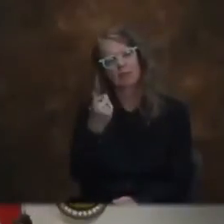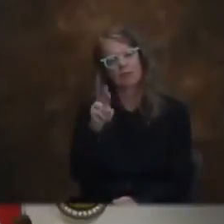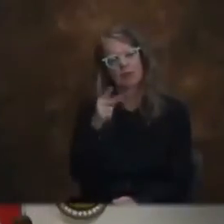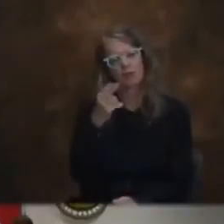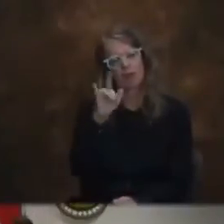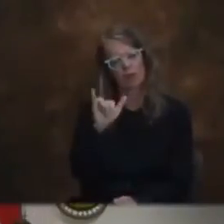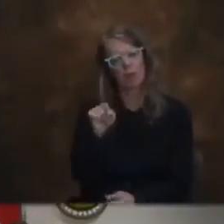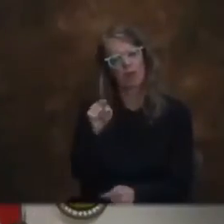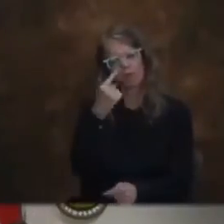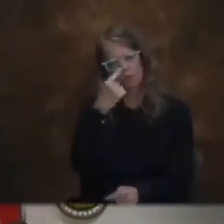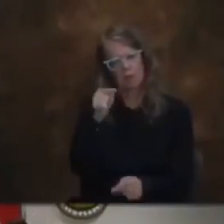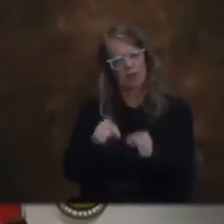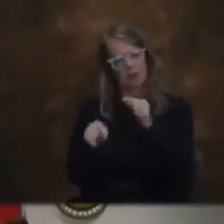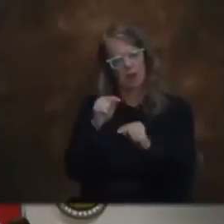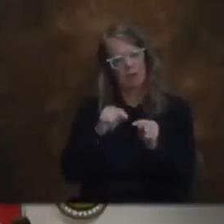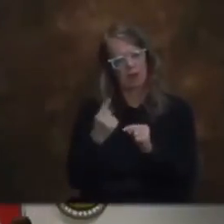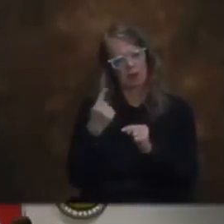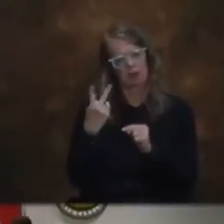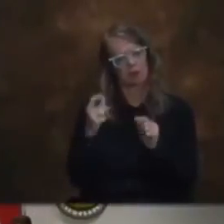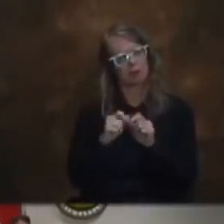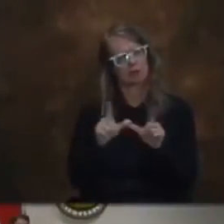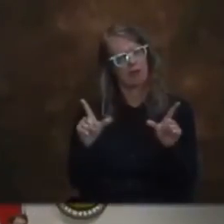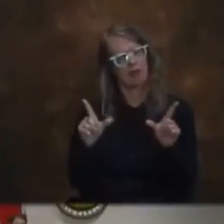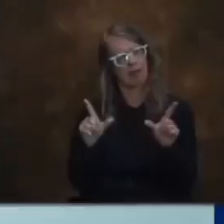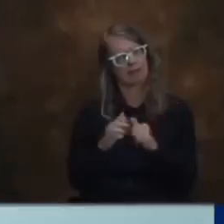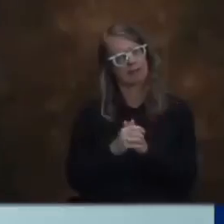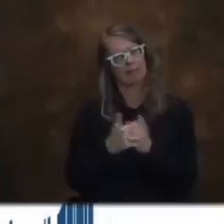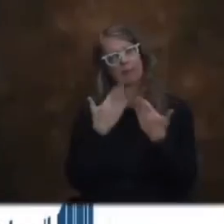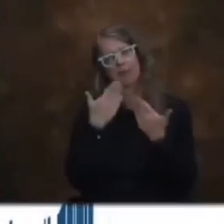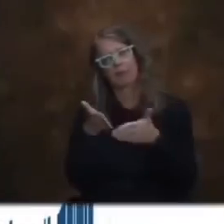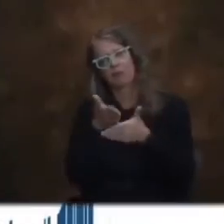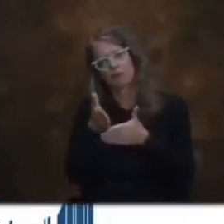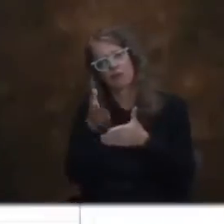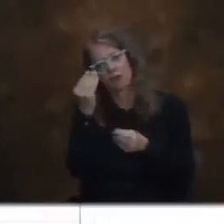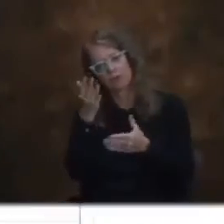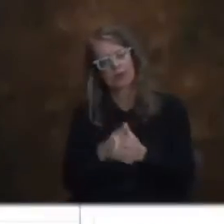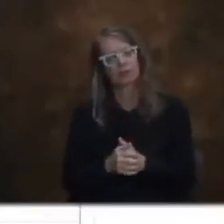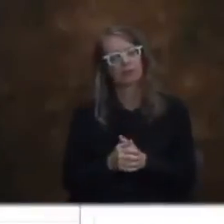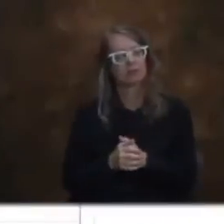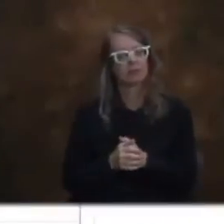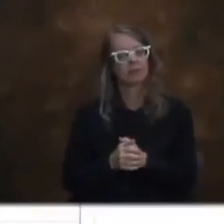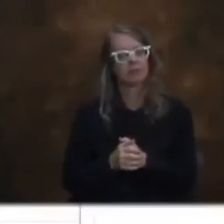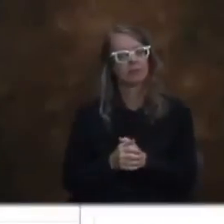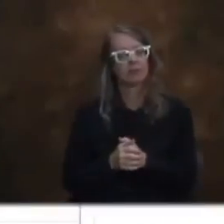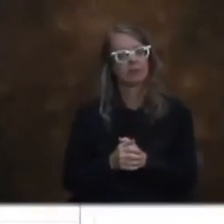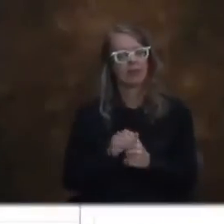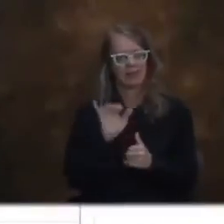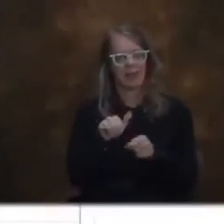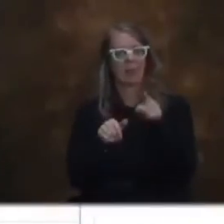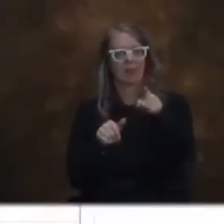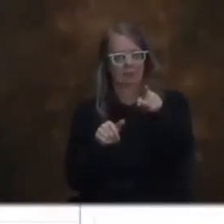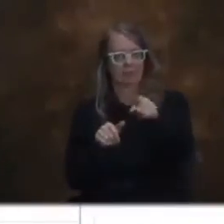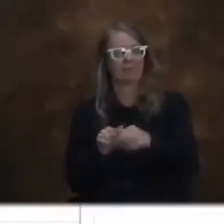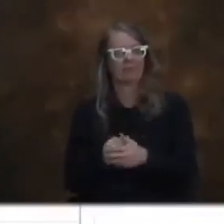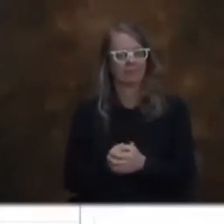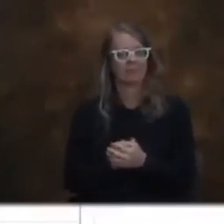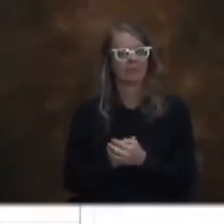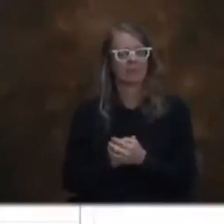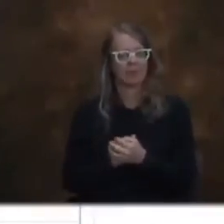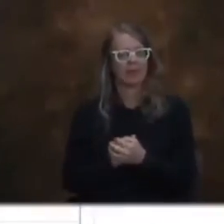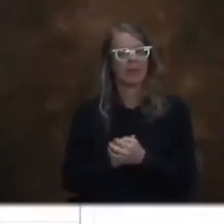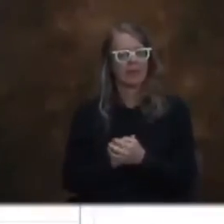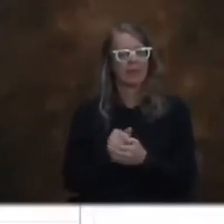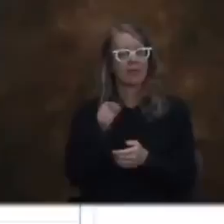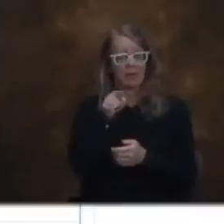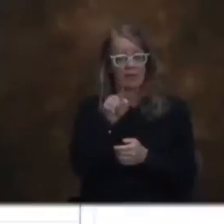unas diapositivas agradezco que ha compartido esa información esa eso es solo para el hospital y